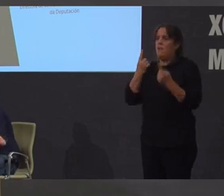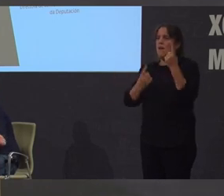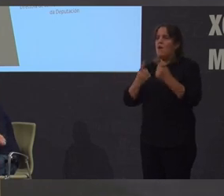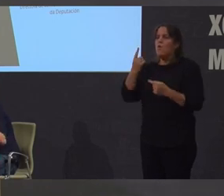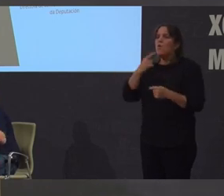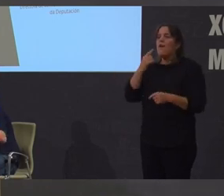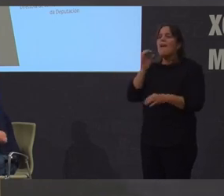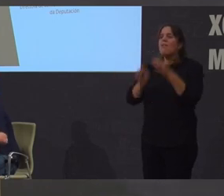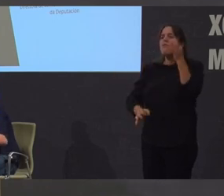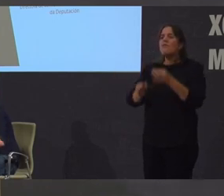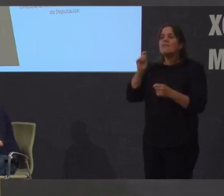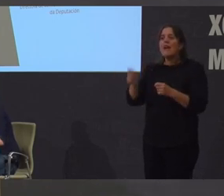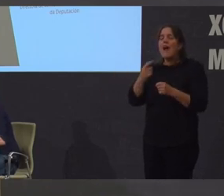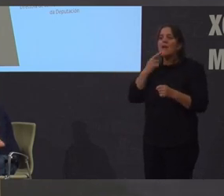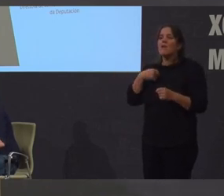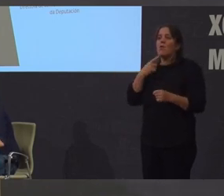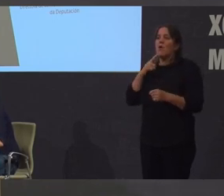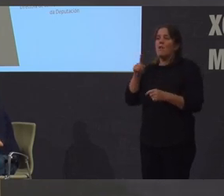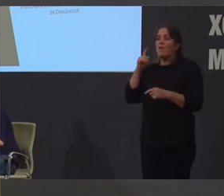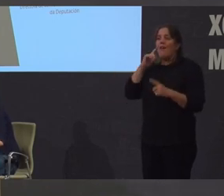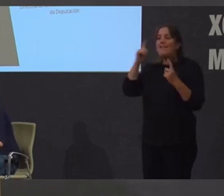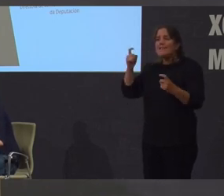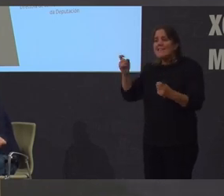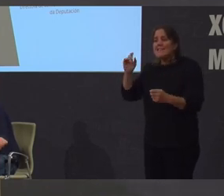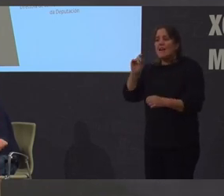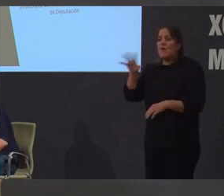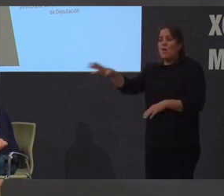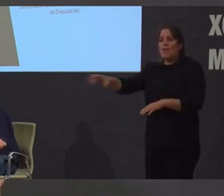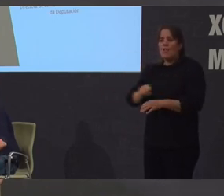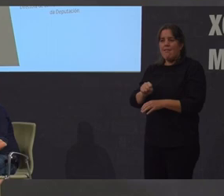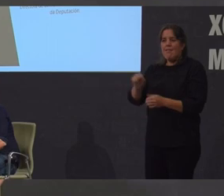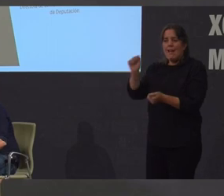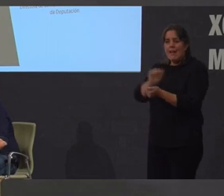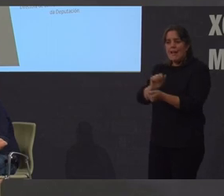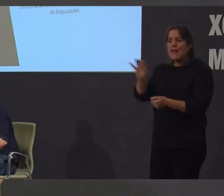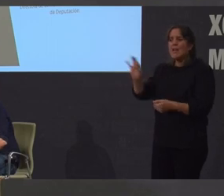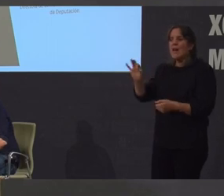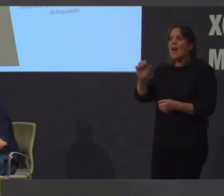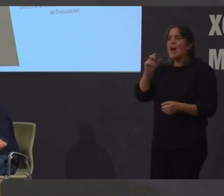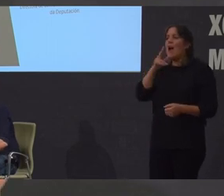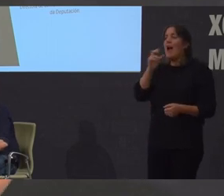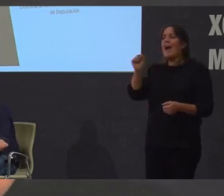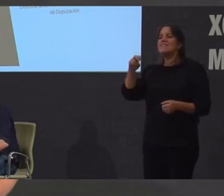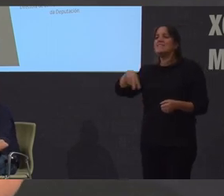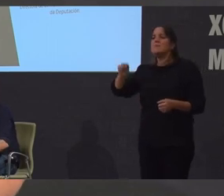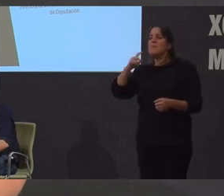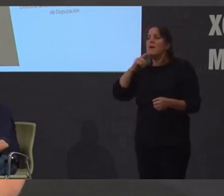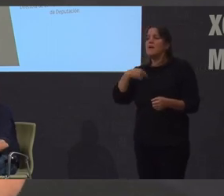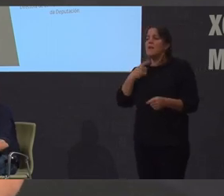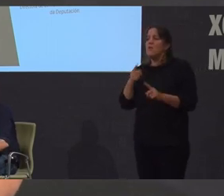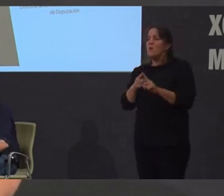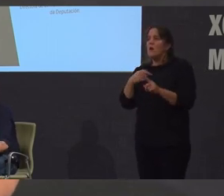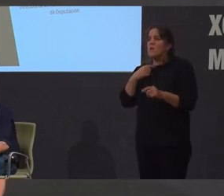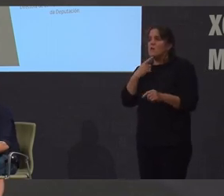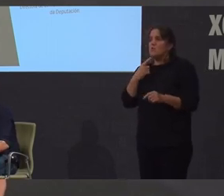que intentó juzgar o intentar detener a Mengele o a Eichmann, tuvo que recurrir al Mossad porque